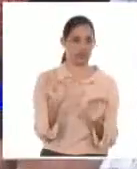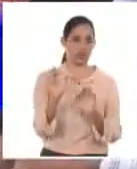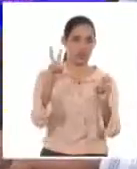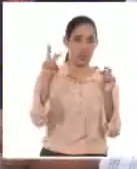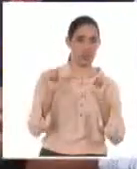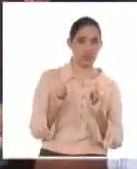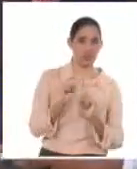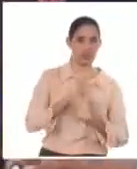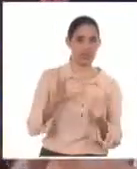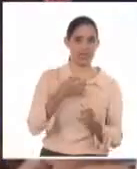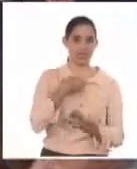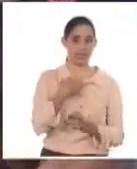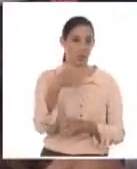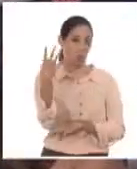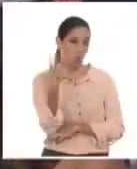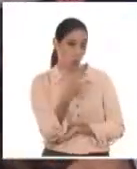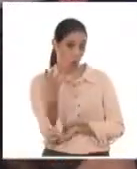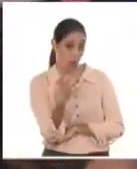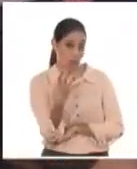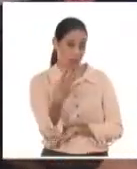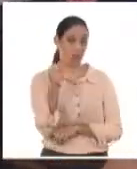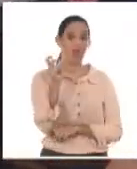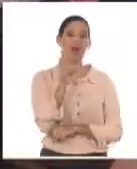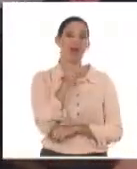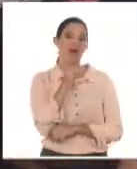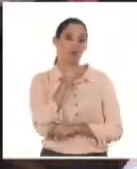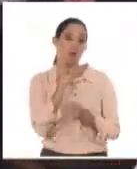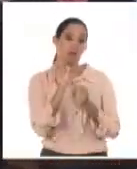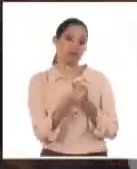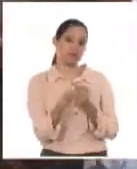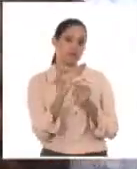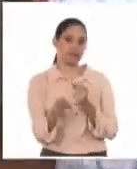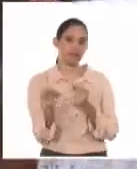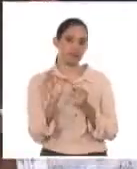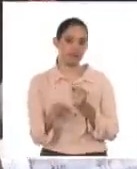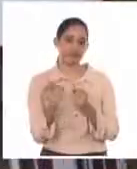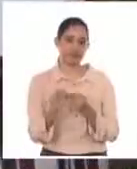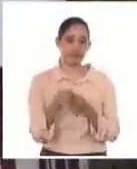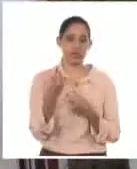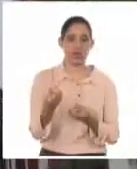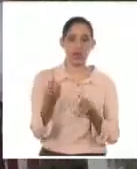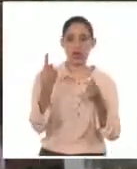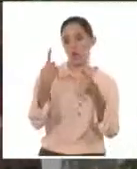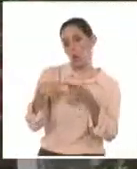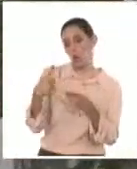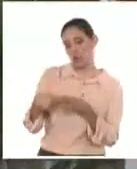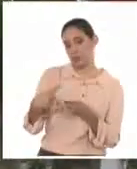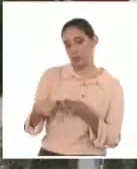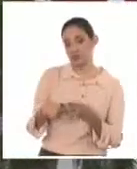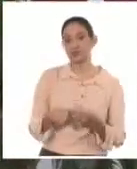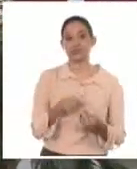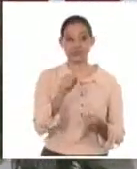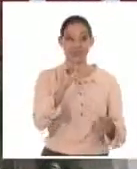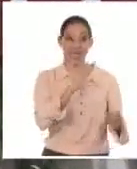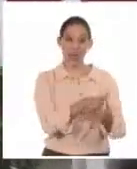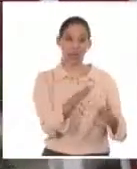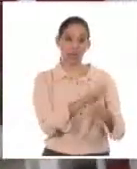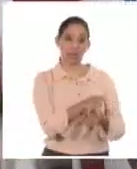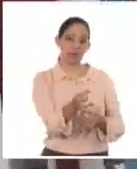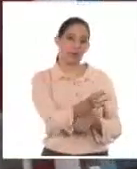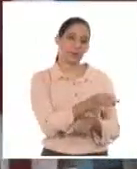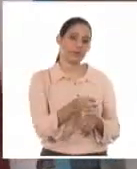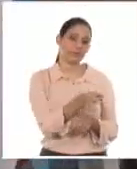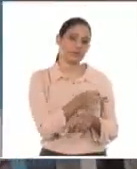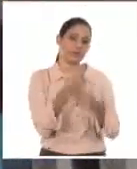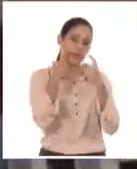Tenemos ya 4 sistemas de riego, goteo, micro IE, micro aspersión y aspersión. Pero en Arroyo Naranjo no solo se apuesta